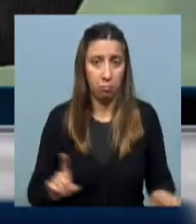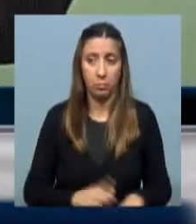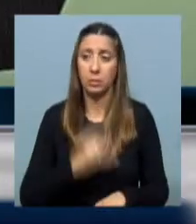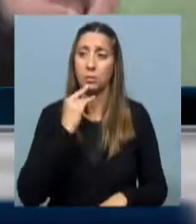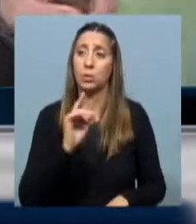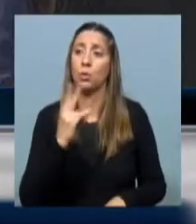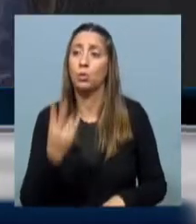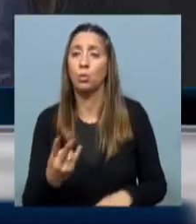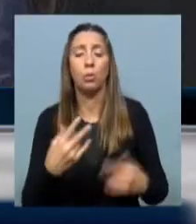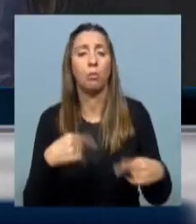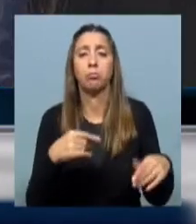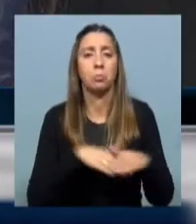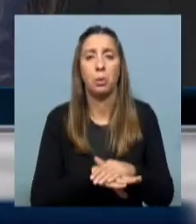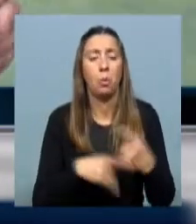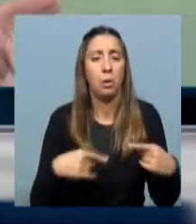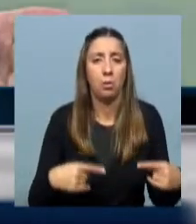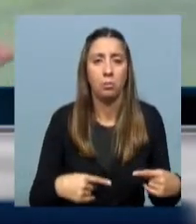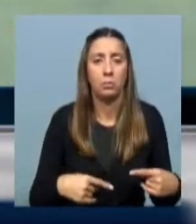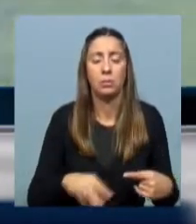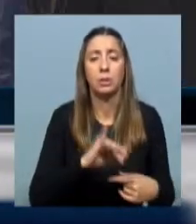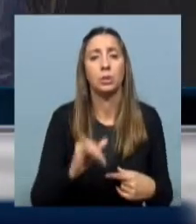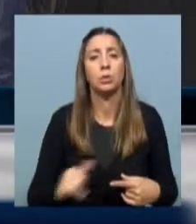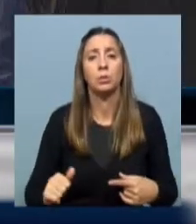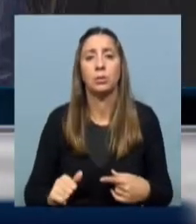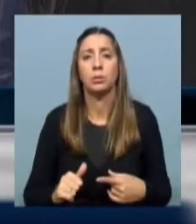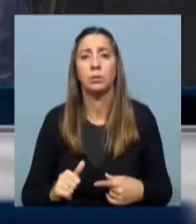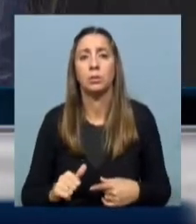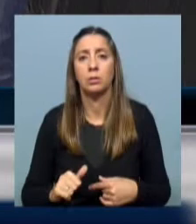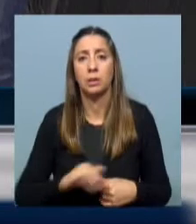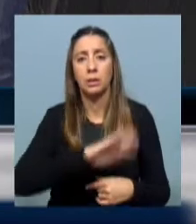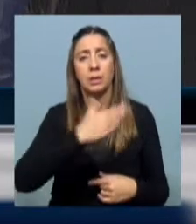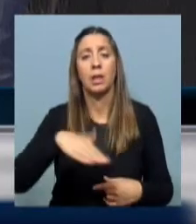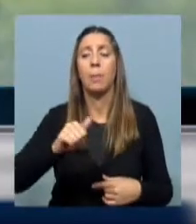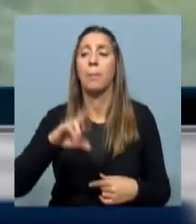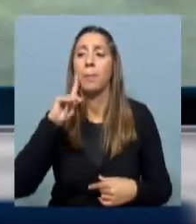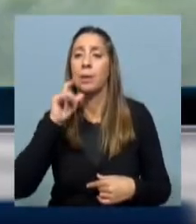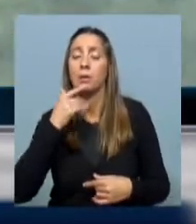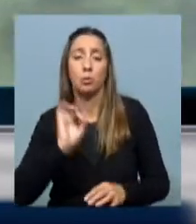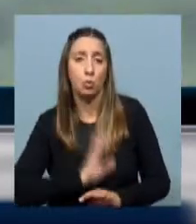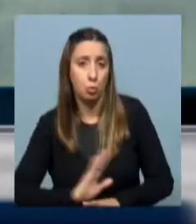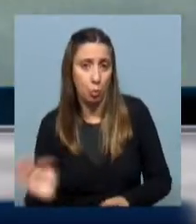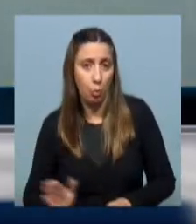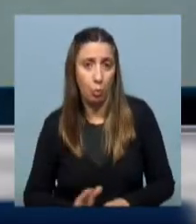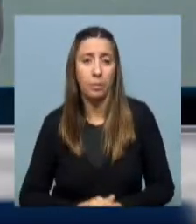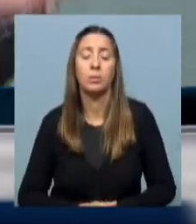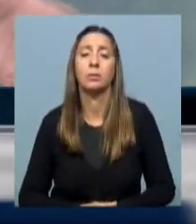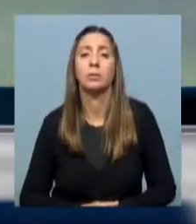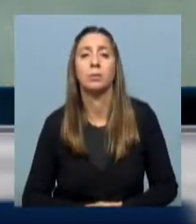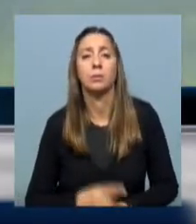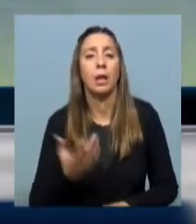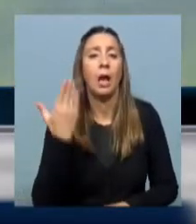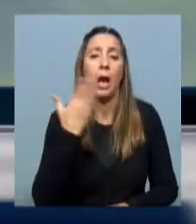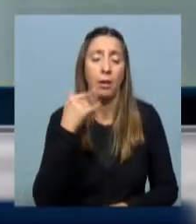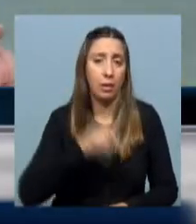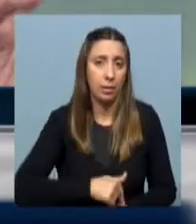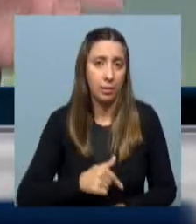recalcabas, dos quinchos. ¿En qué zona? Y en la zona de Sierra Las Marianas. Bien, hay daños materiales, como estábamos hablando acá,